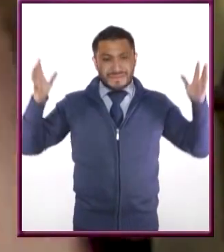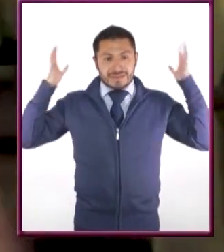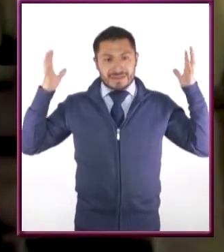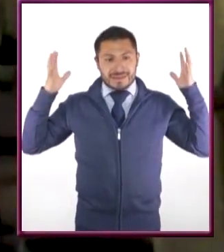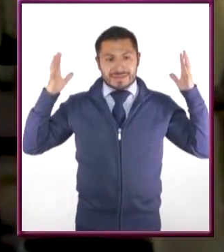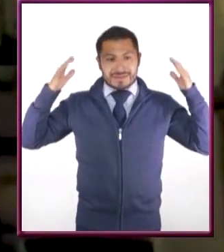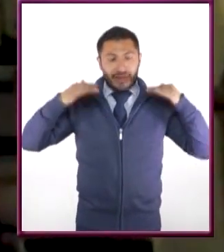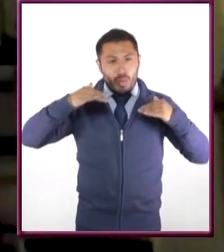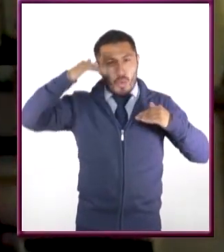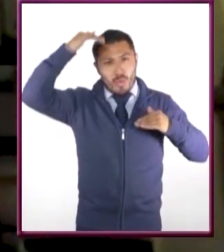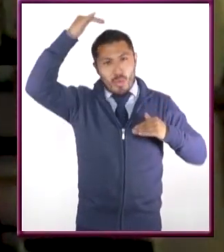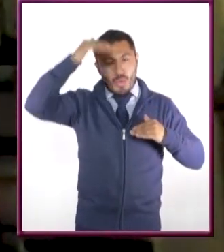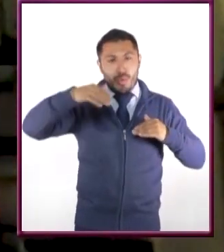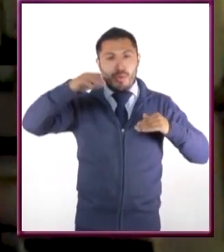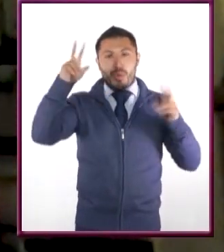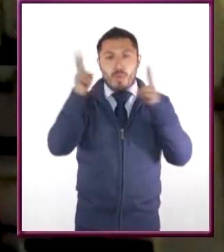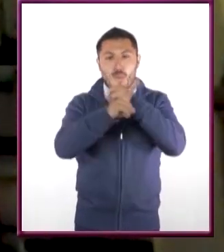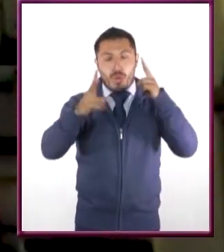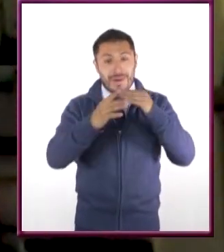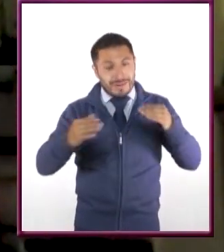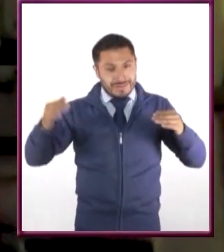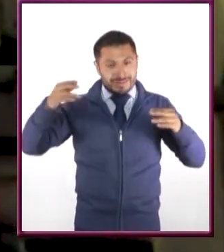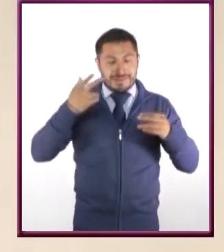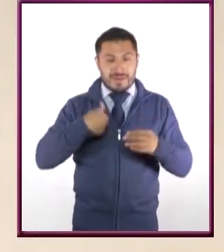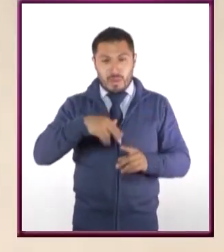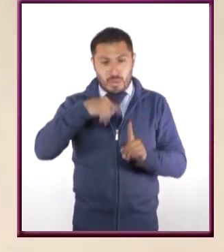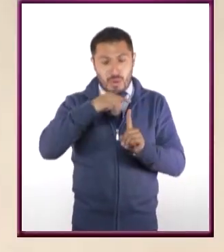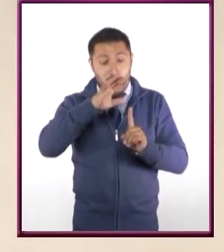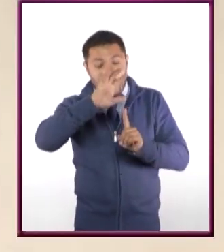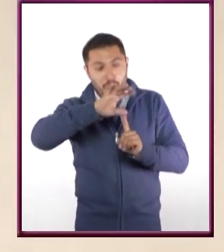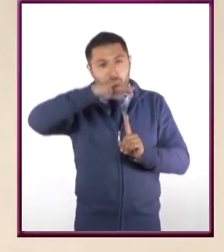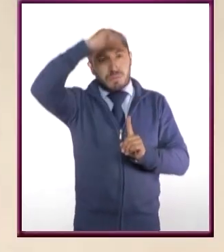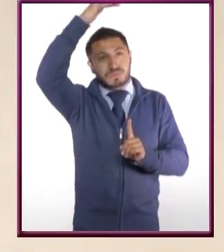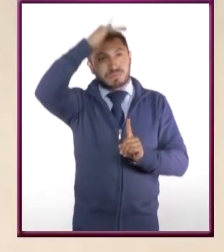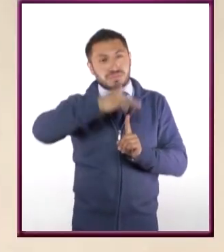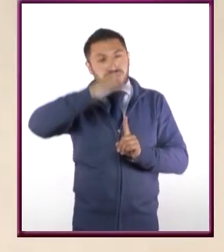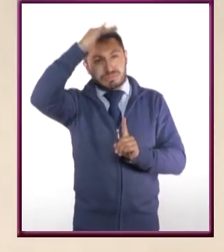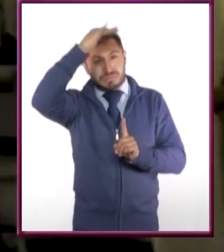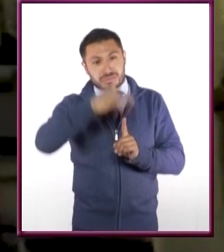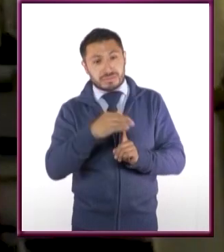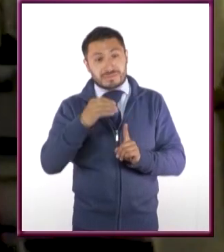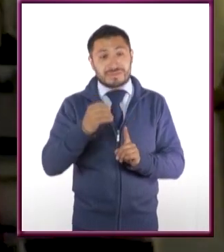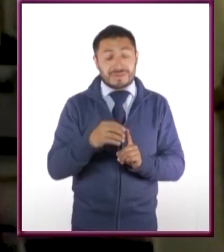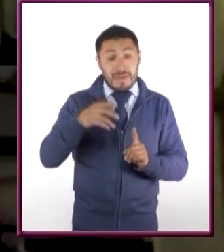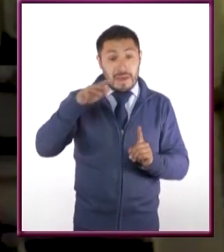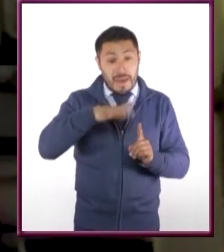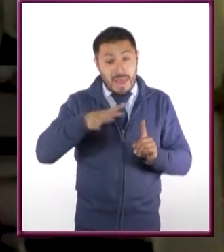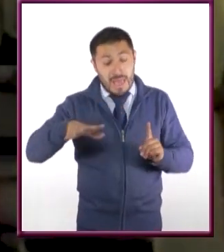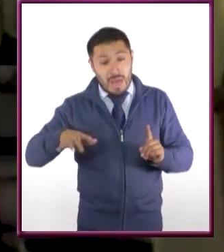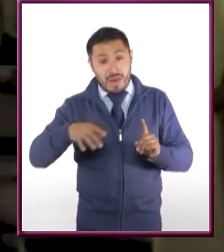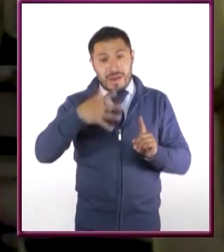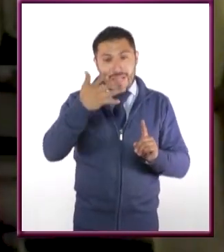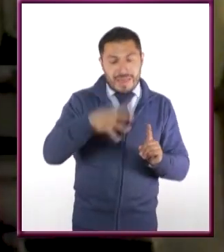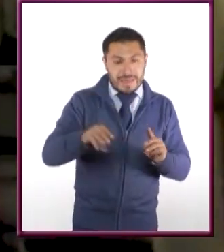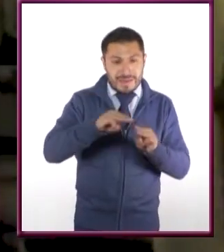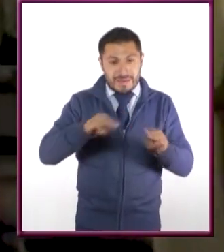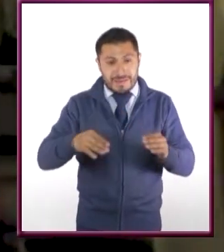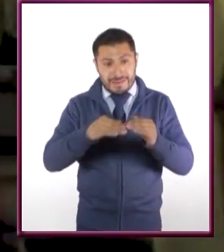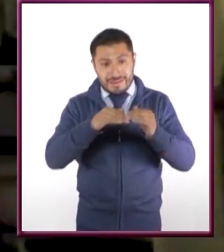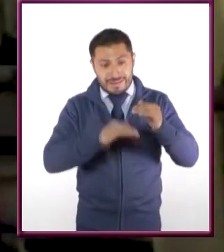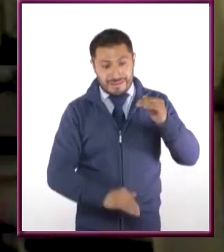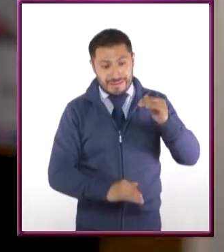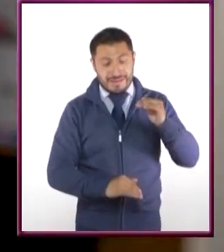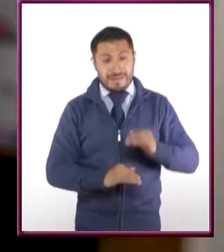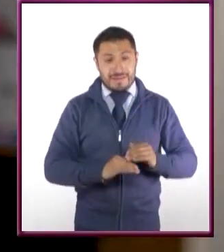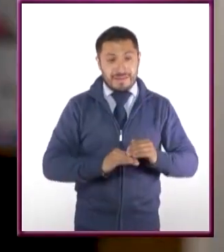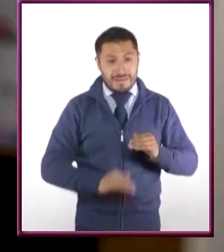una atmósfera de aire sobre nosotros. En el caso del océano, cada 10 metros de profundidad equivalen a una